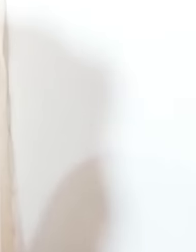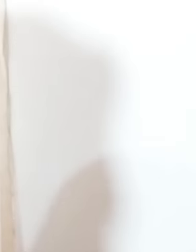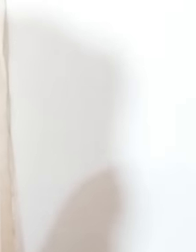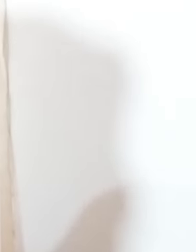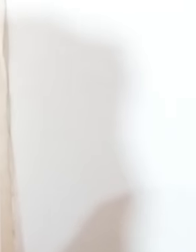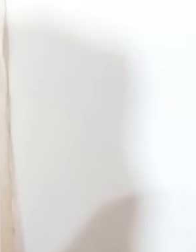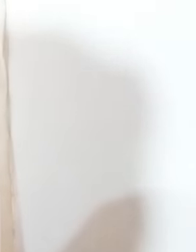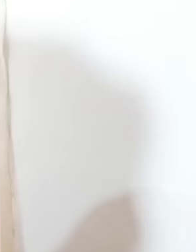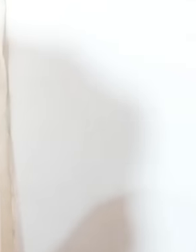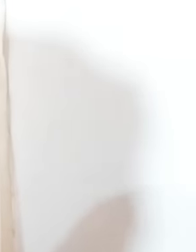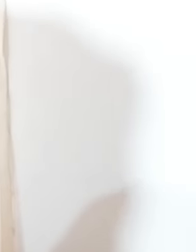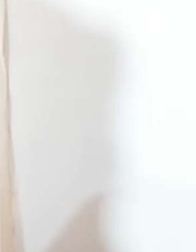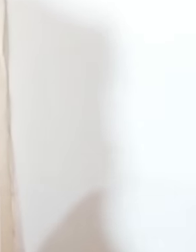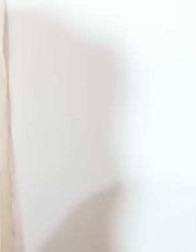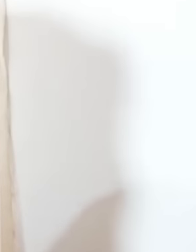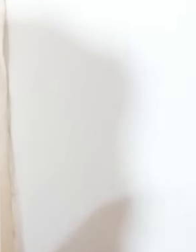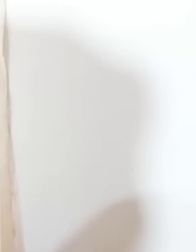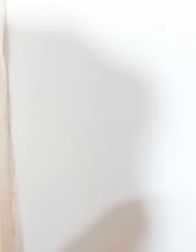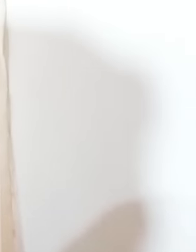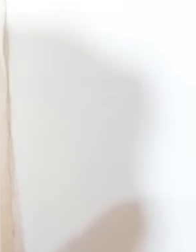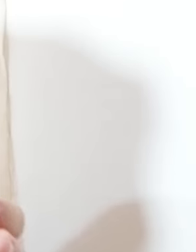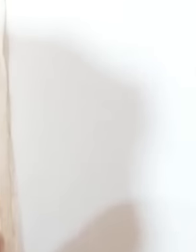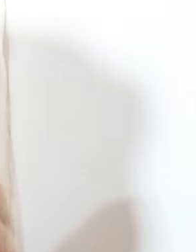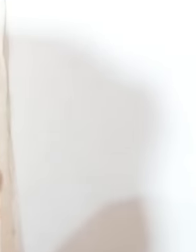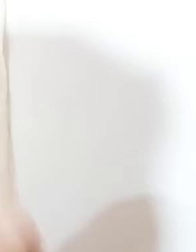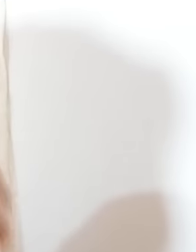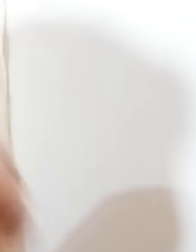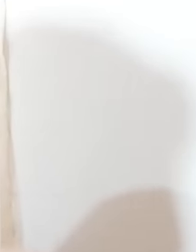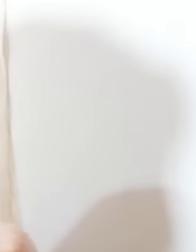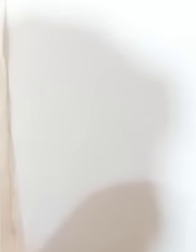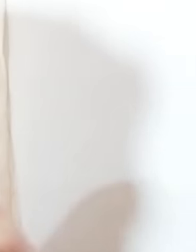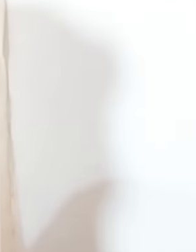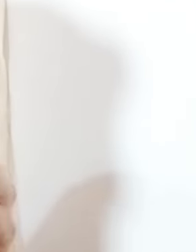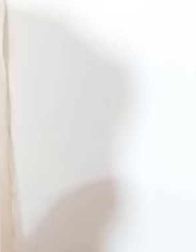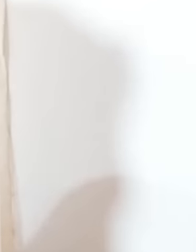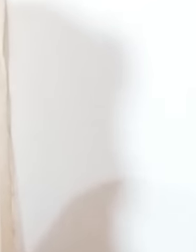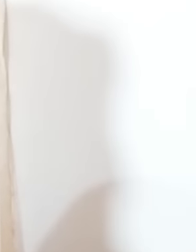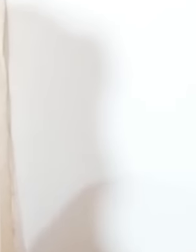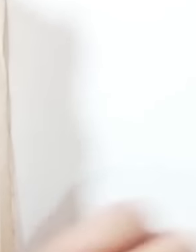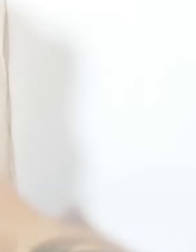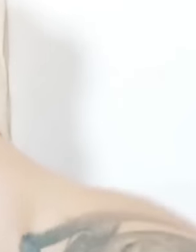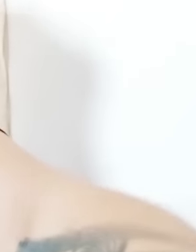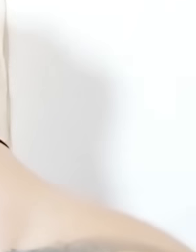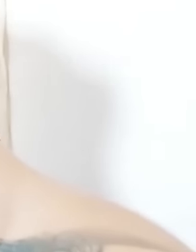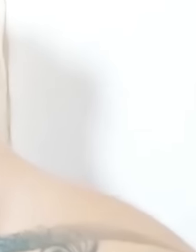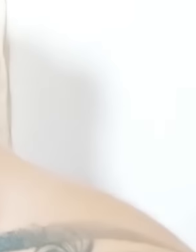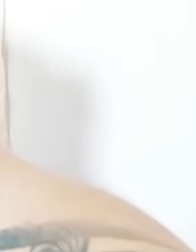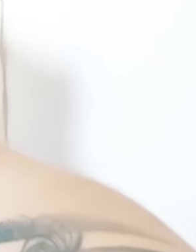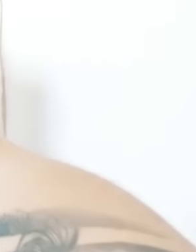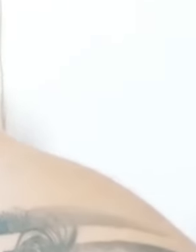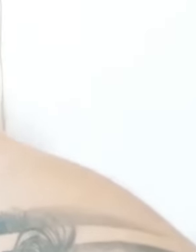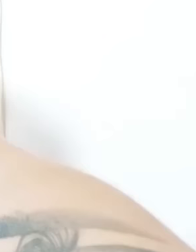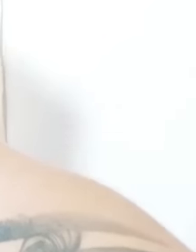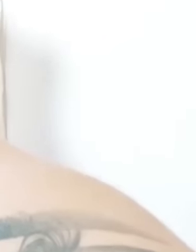Sheinbaum paró en seco a periodista insolente que fue a su mañanera a querer callarla. Si así como escuchan, esta periodista lo que